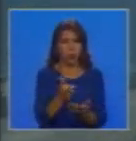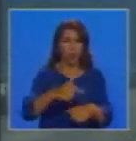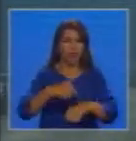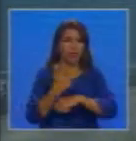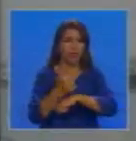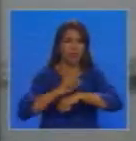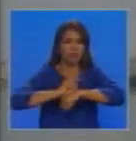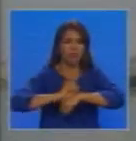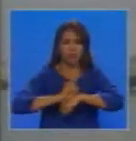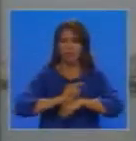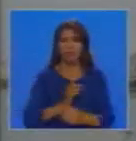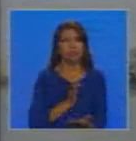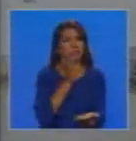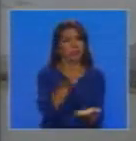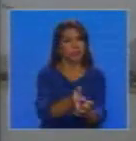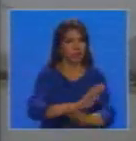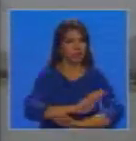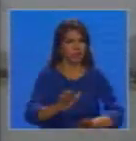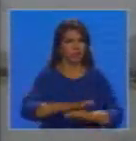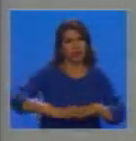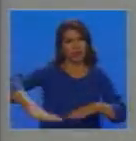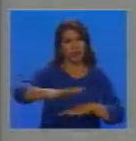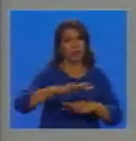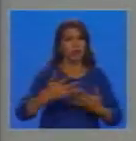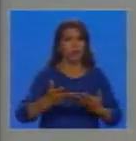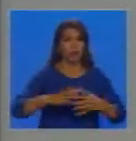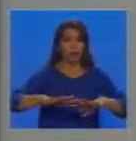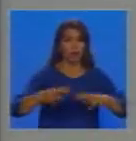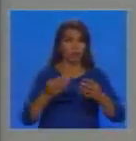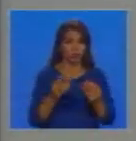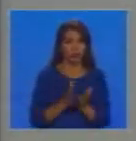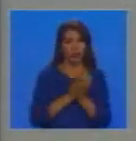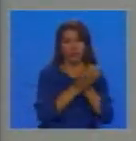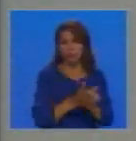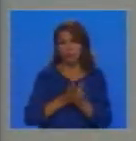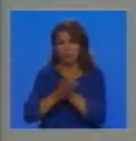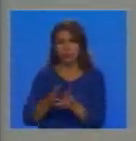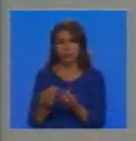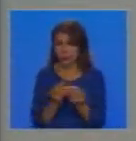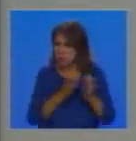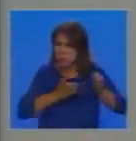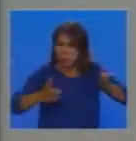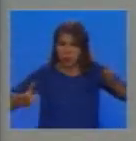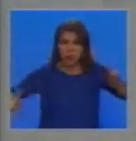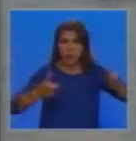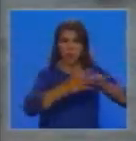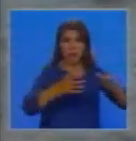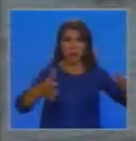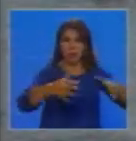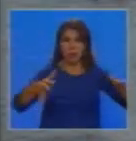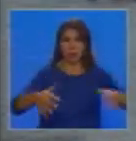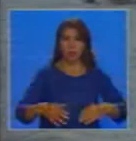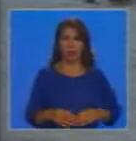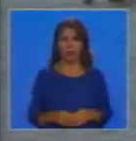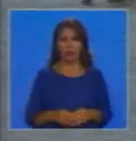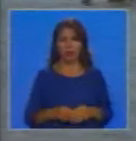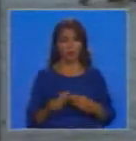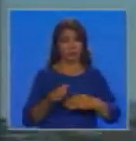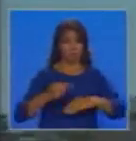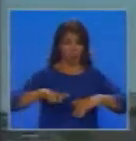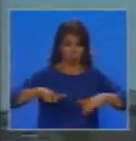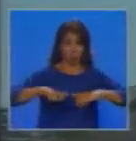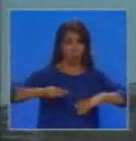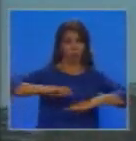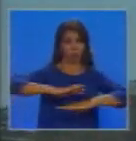10 minutos. Esta playa se caracteriza sobre todo por su gran cantidad de botes pesqueros. Su extensa playa hace que uno